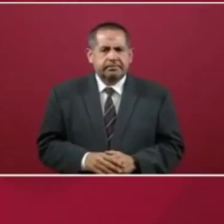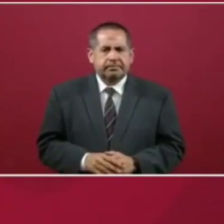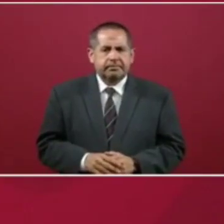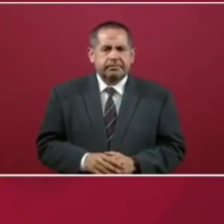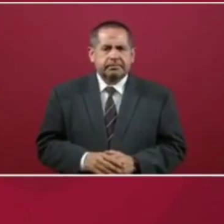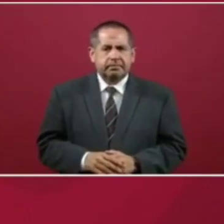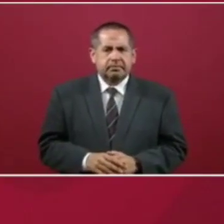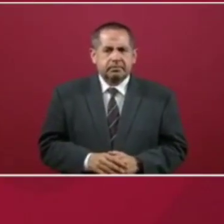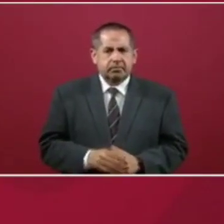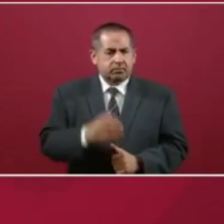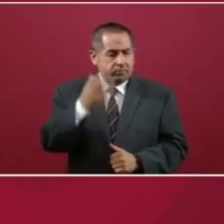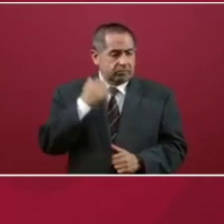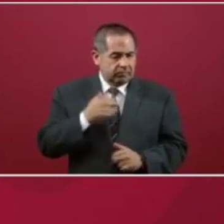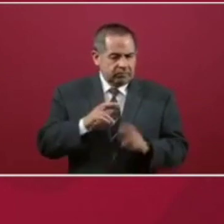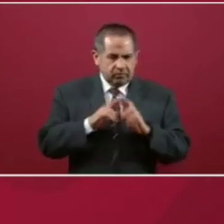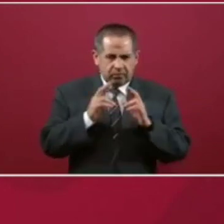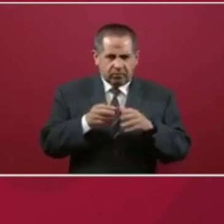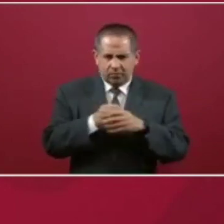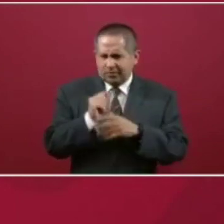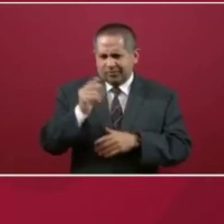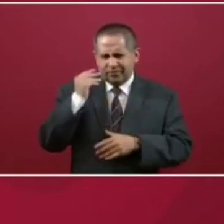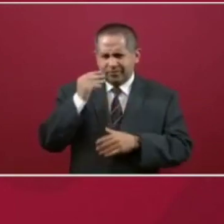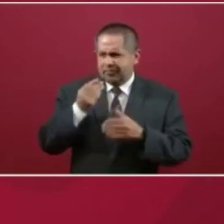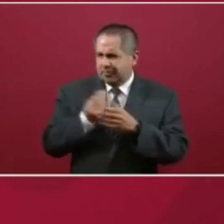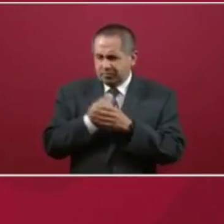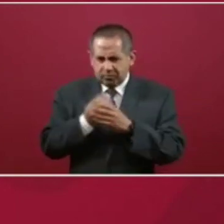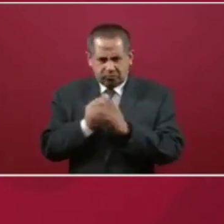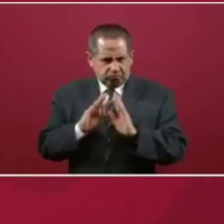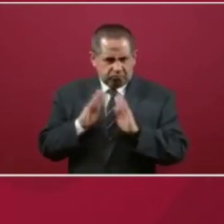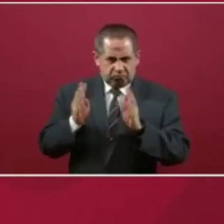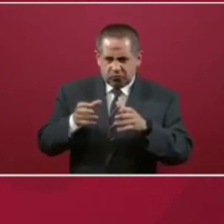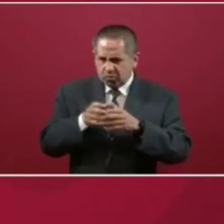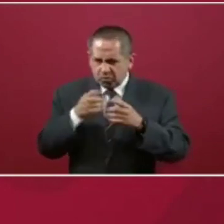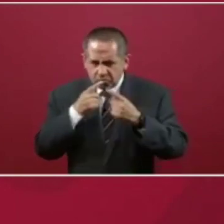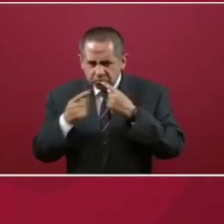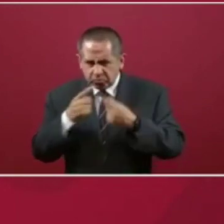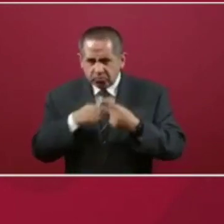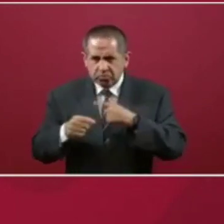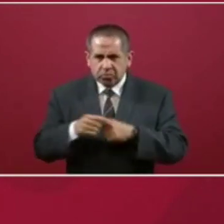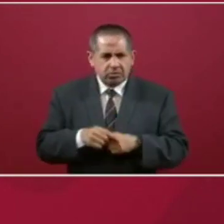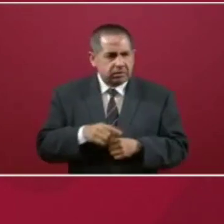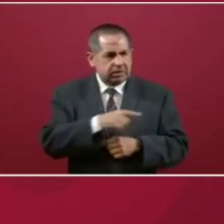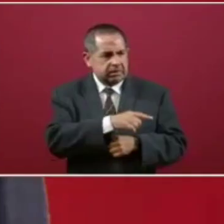en una reunión de gabinete hace unos días sostuve que me reclamó